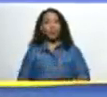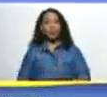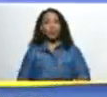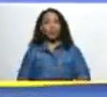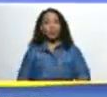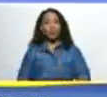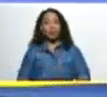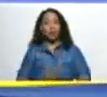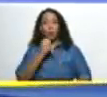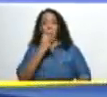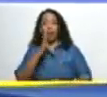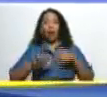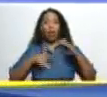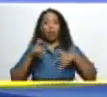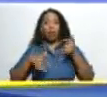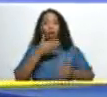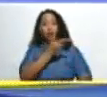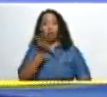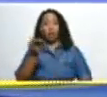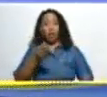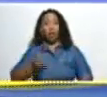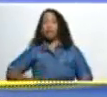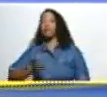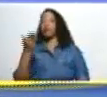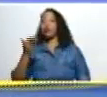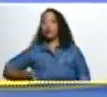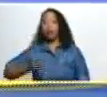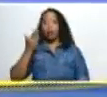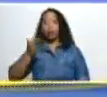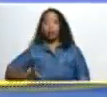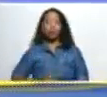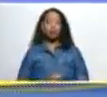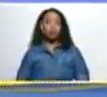Bueno, la actividad de ustedes es frenética.